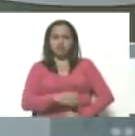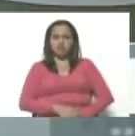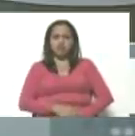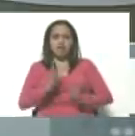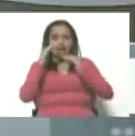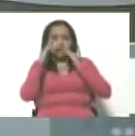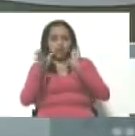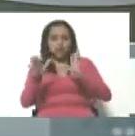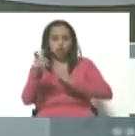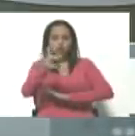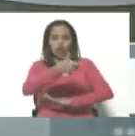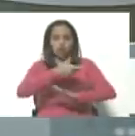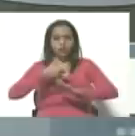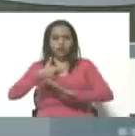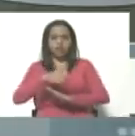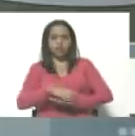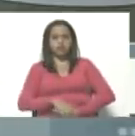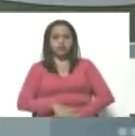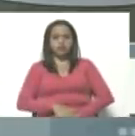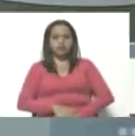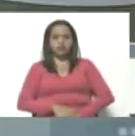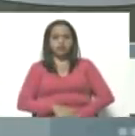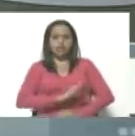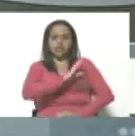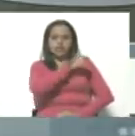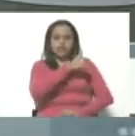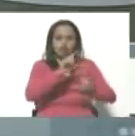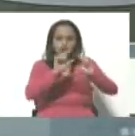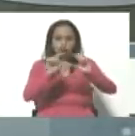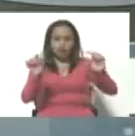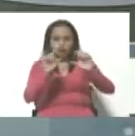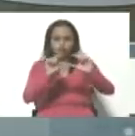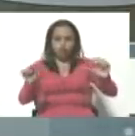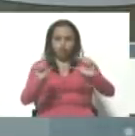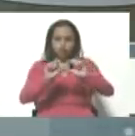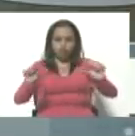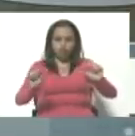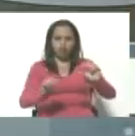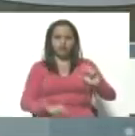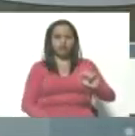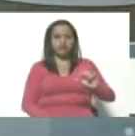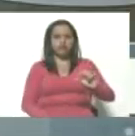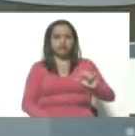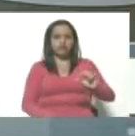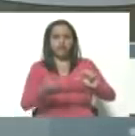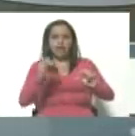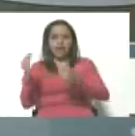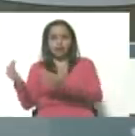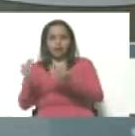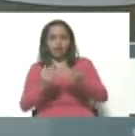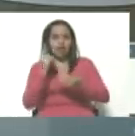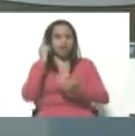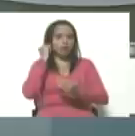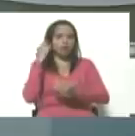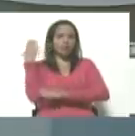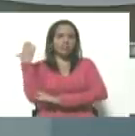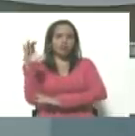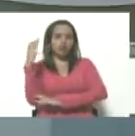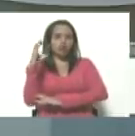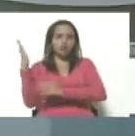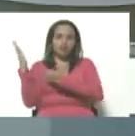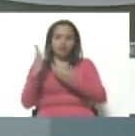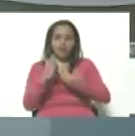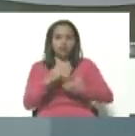gobernador, en la dirección tal, tal, tal, acaba de llegar una mujer de Colombia,